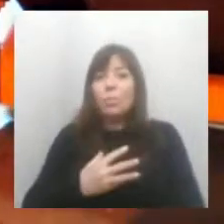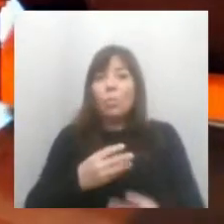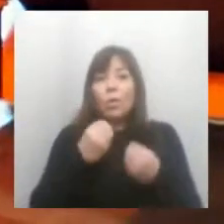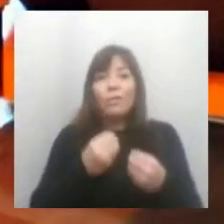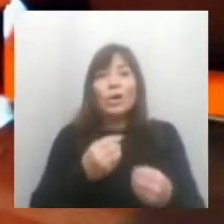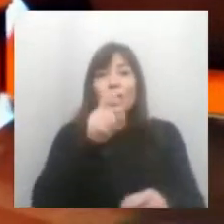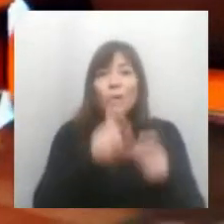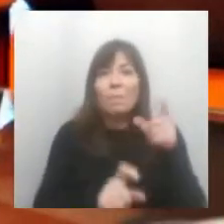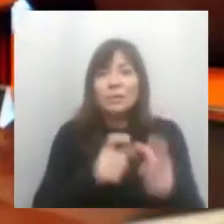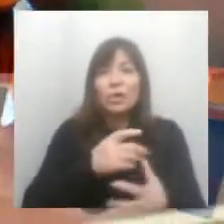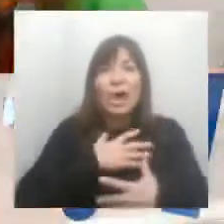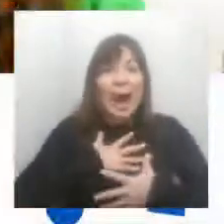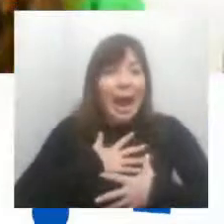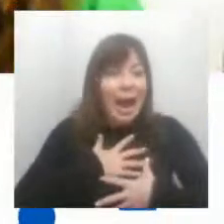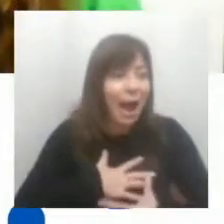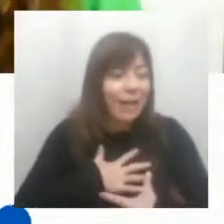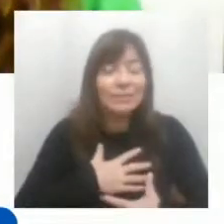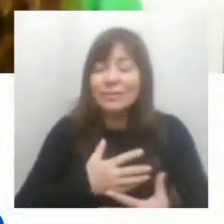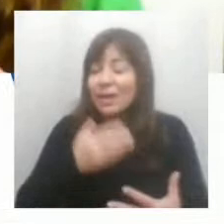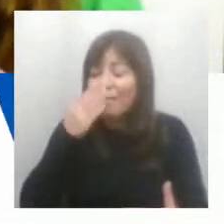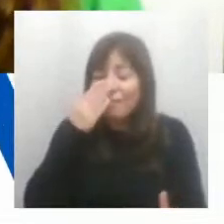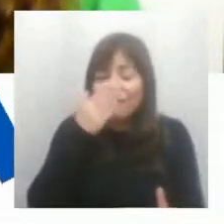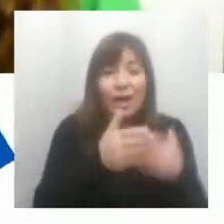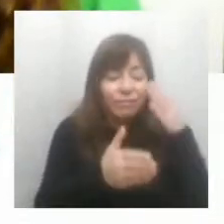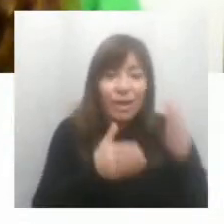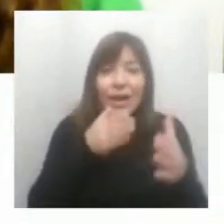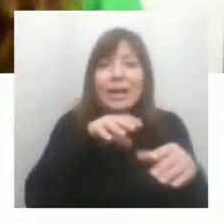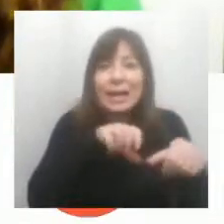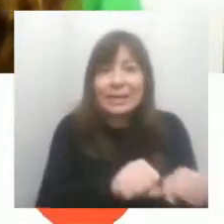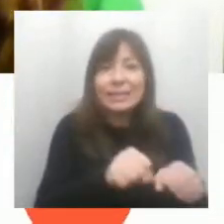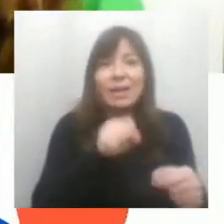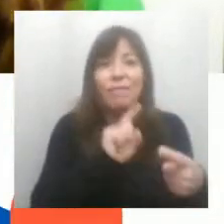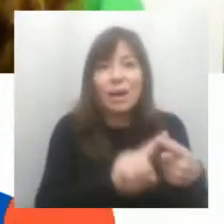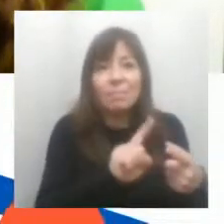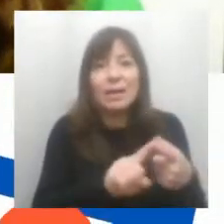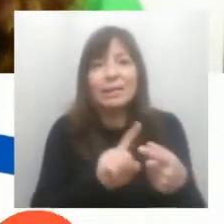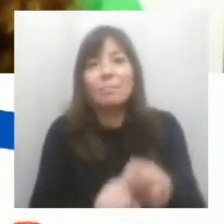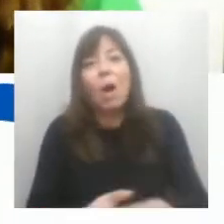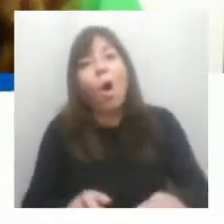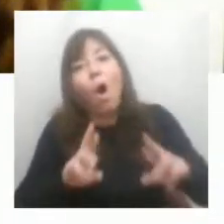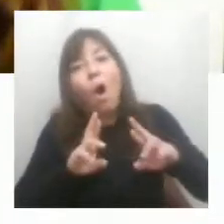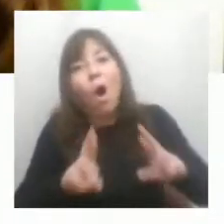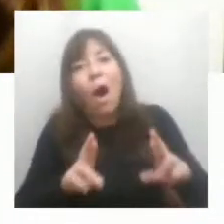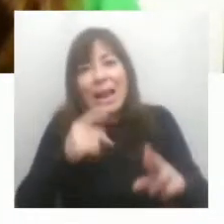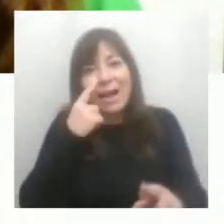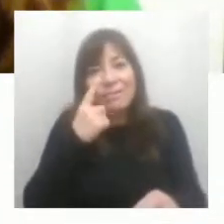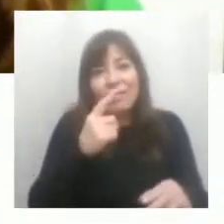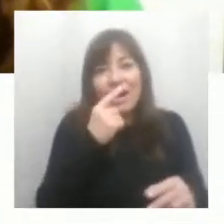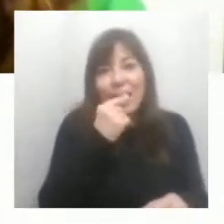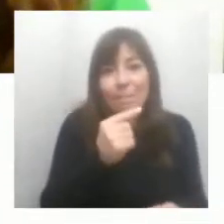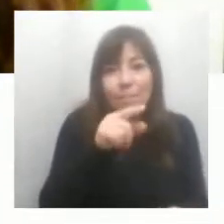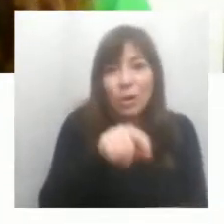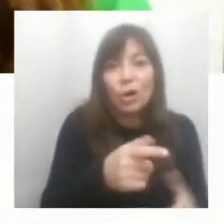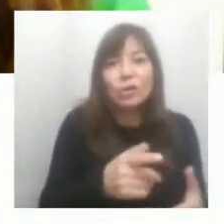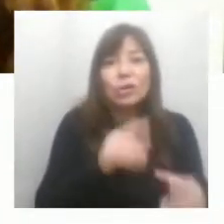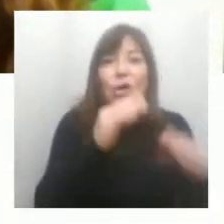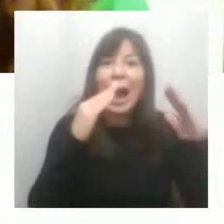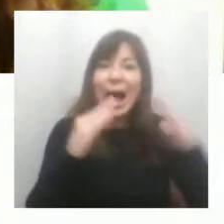quiere estar ahí, quiere reservar y quiere participar, así que esperemos podamos verla pronto, que es la Casa